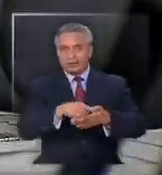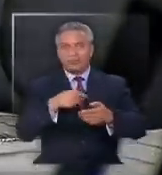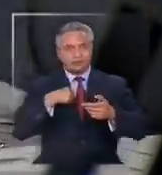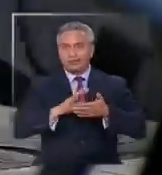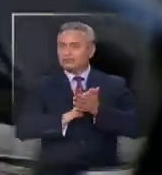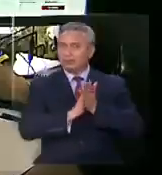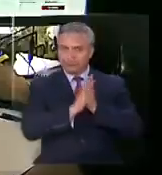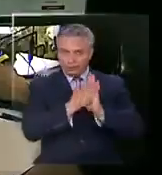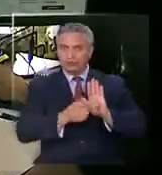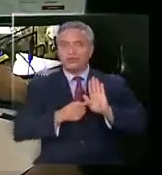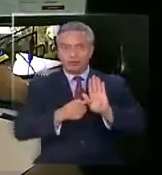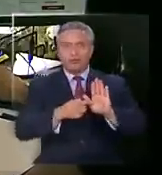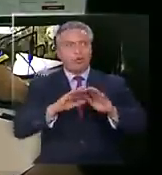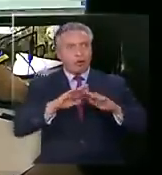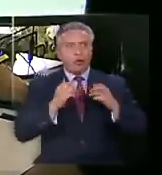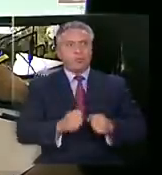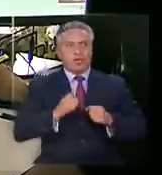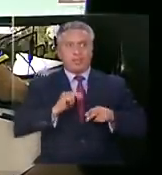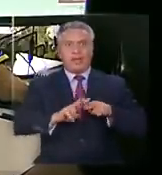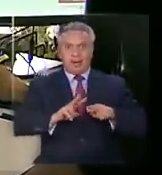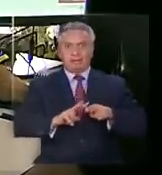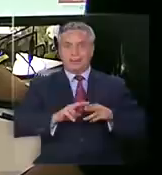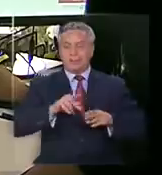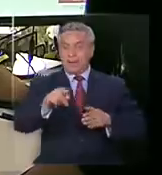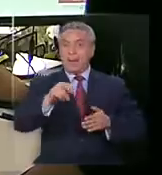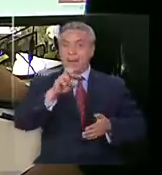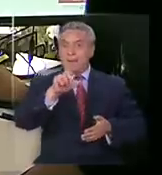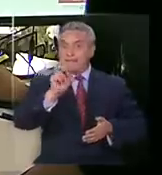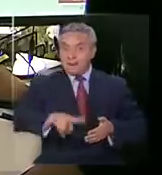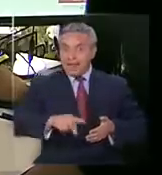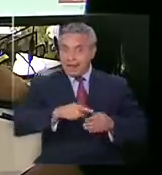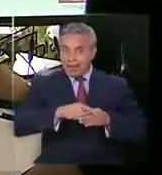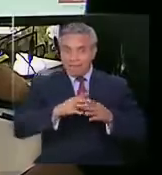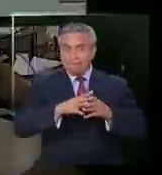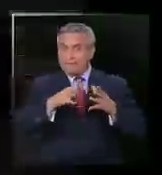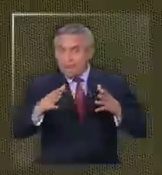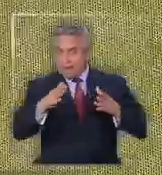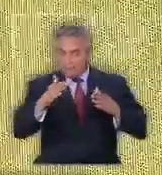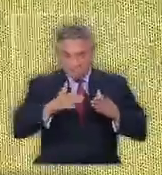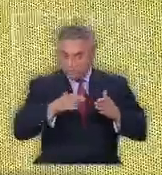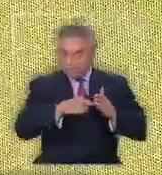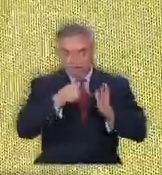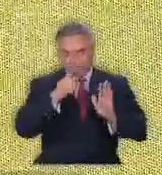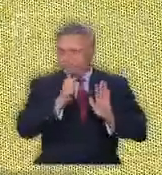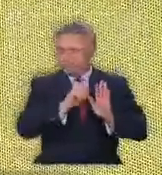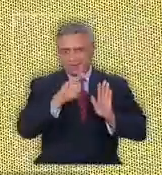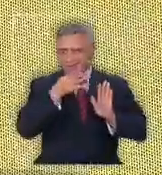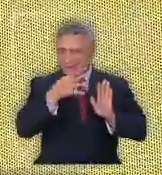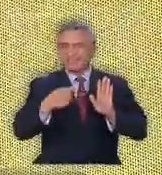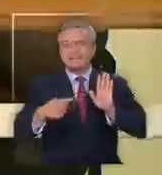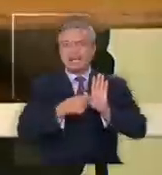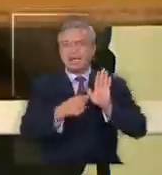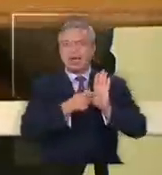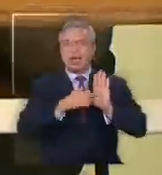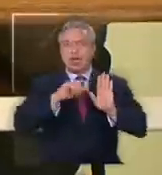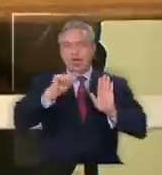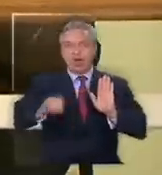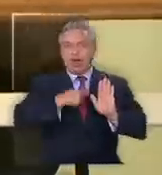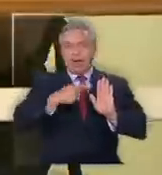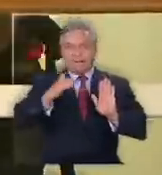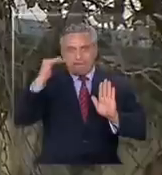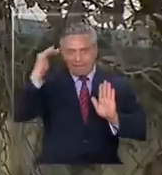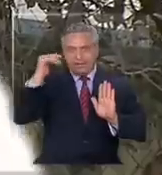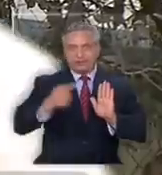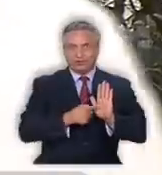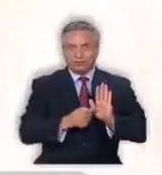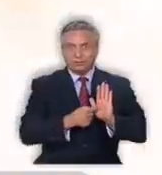podemos, nos puede ocurrir. Y el plan no va a cubrir ni más ni menos de lo que dice en el contrato. Alternativas de cobertura que se deben evaluar en base a los